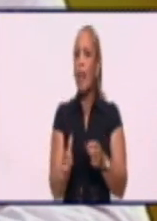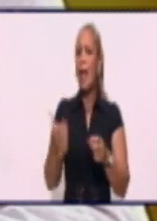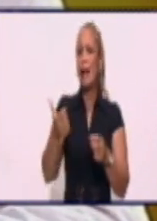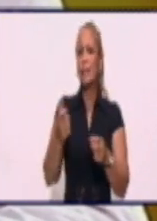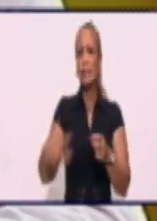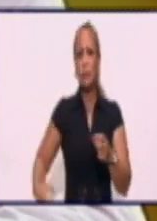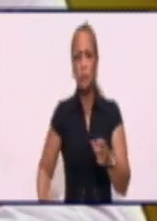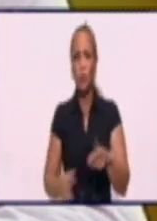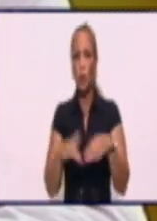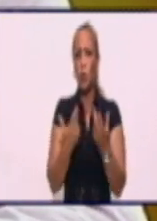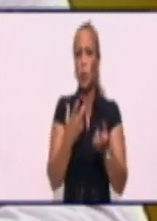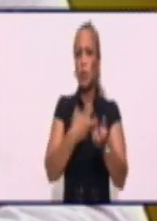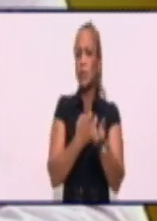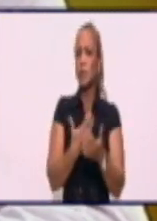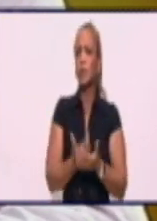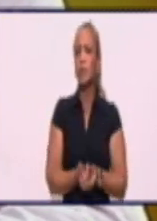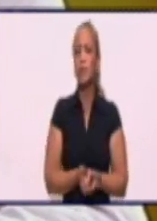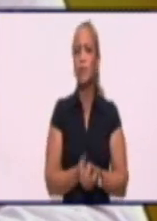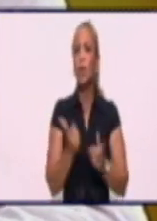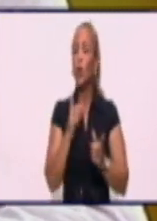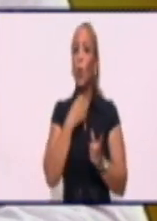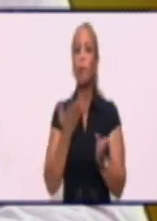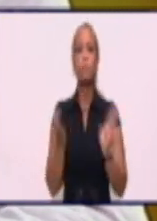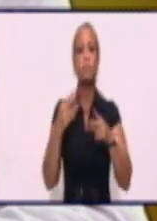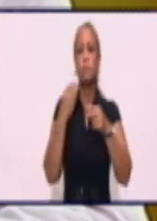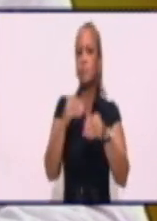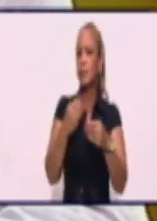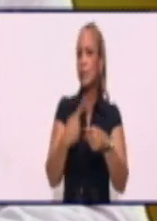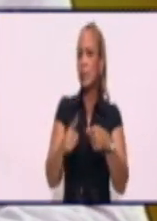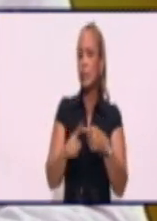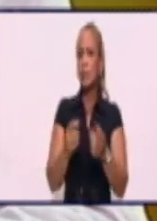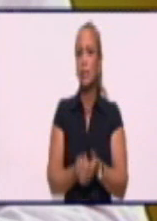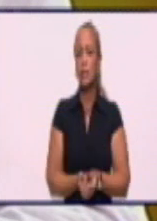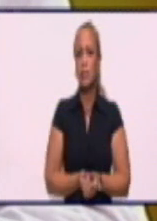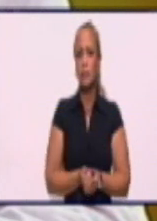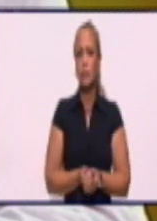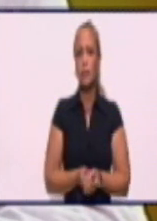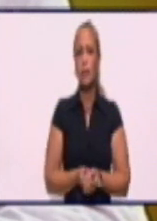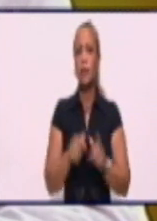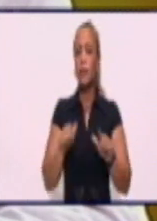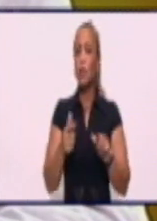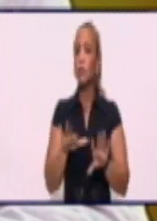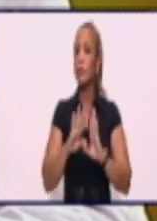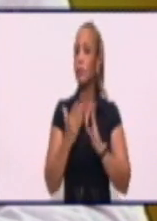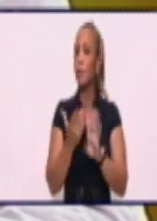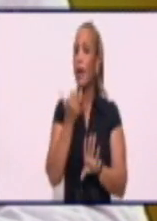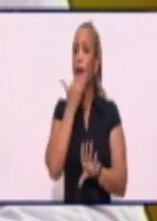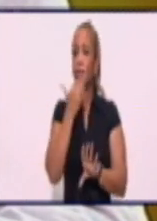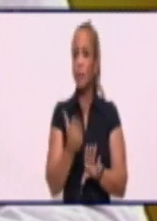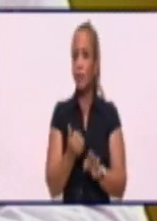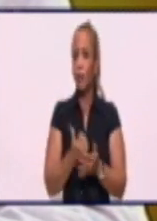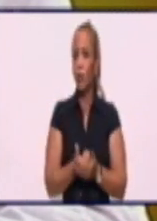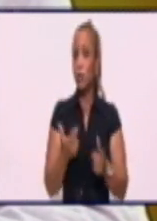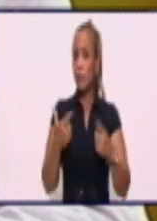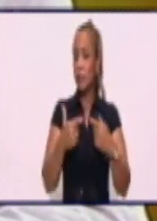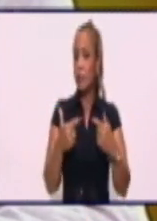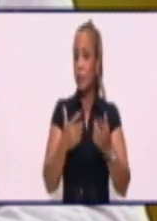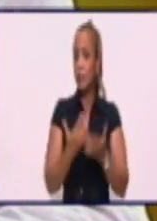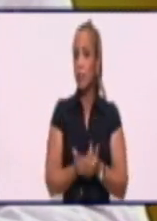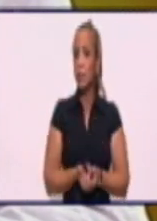mismas cremas. No tenemos materia prima, así que eso está muy afectado y el enemigo